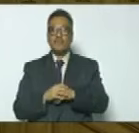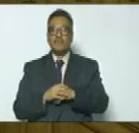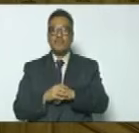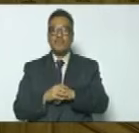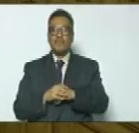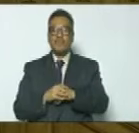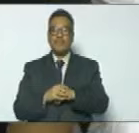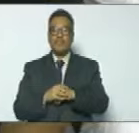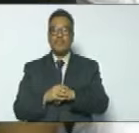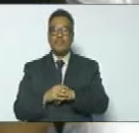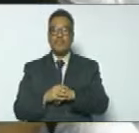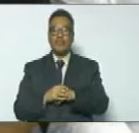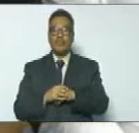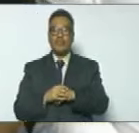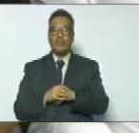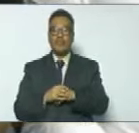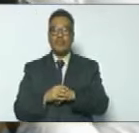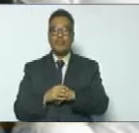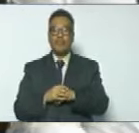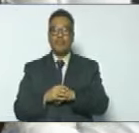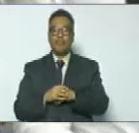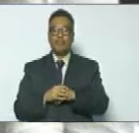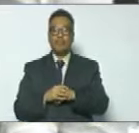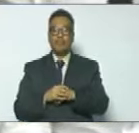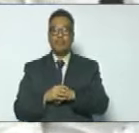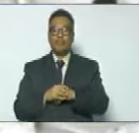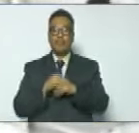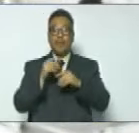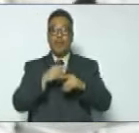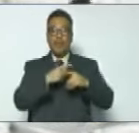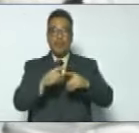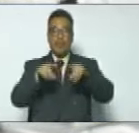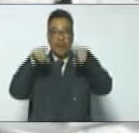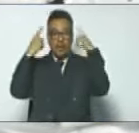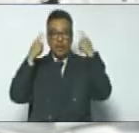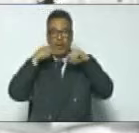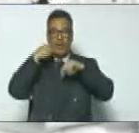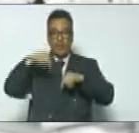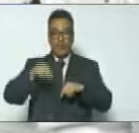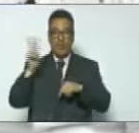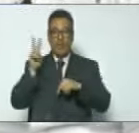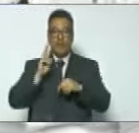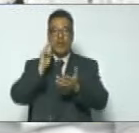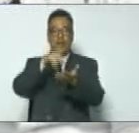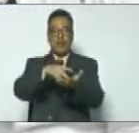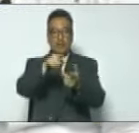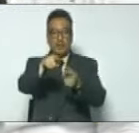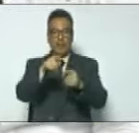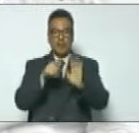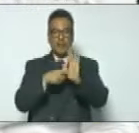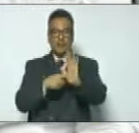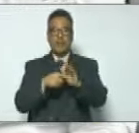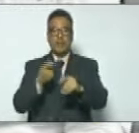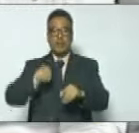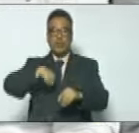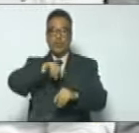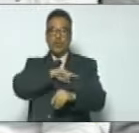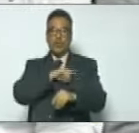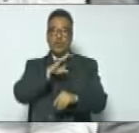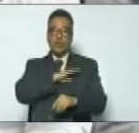Y fueron con el espíritu de Tiburones, pero era Venezuela la que estaba allá. Era nuestro